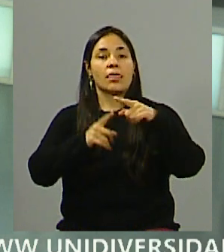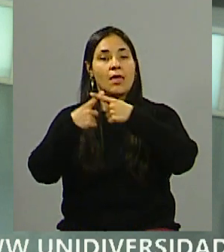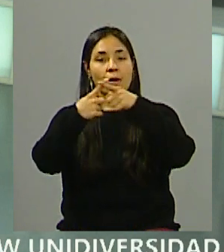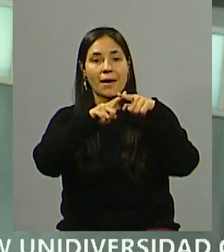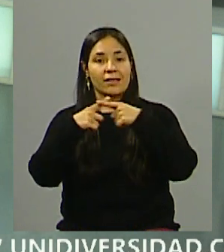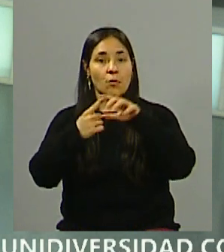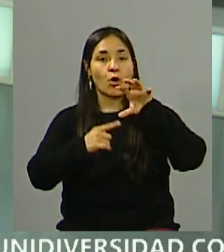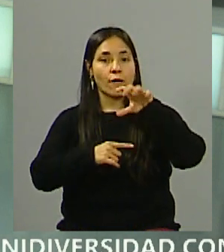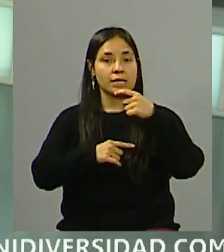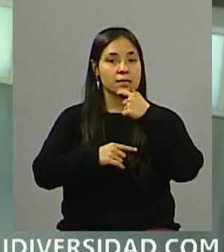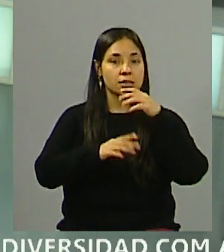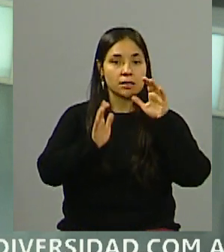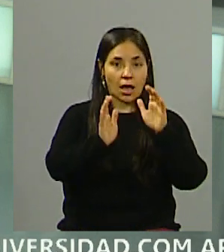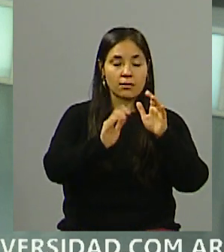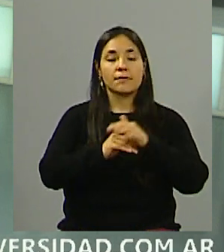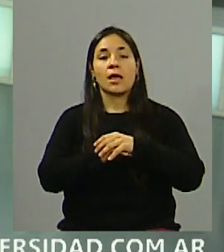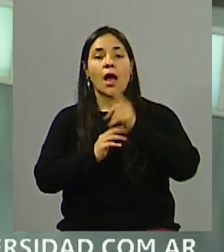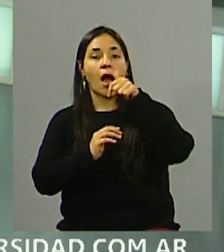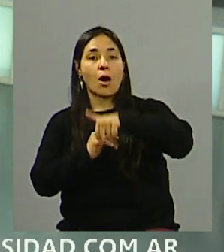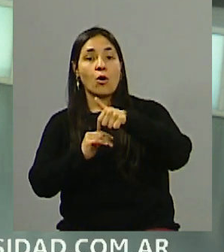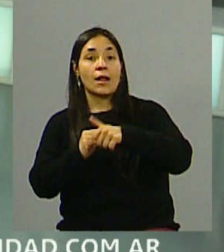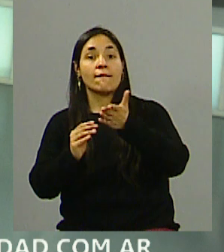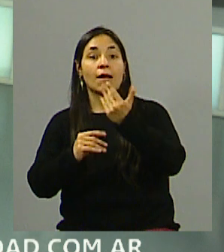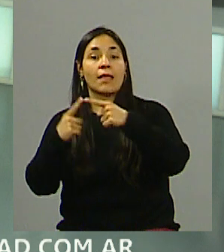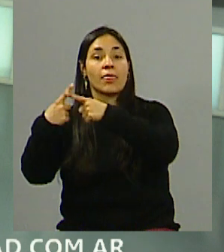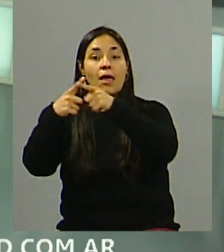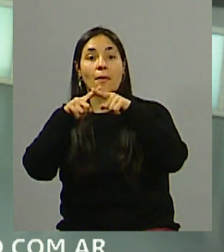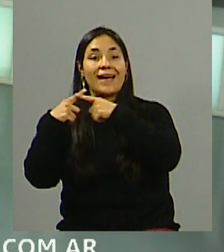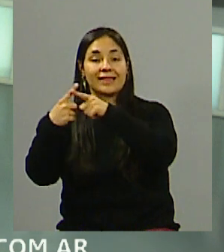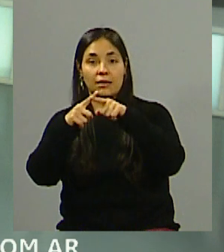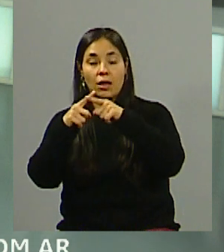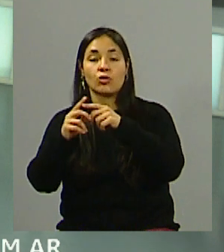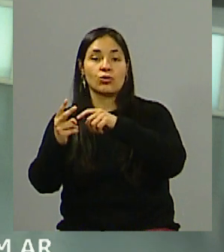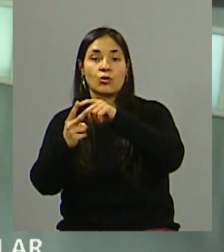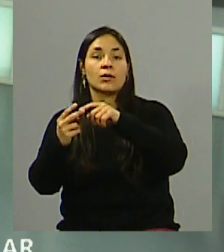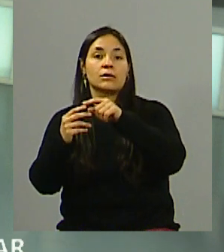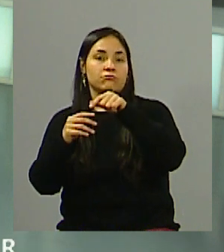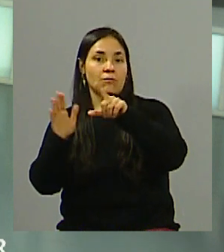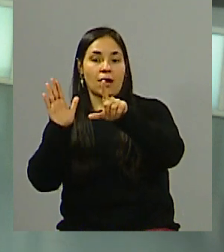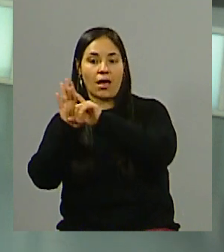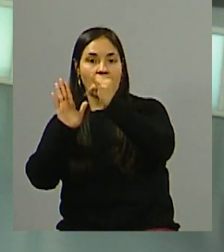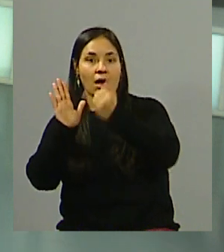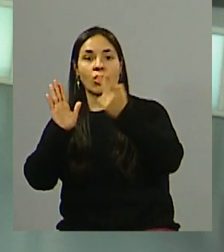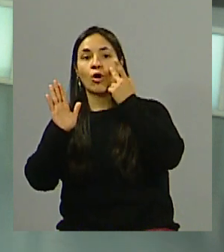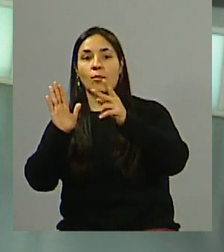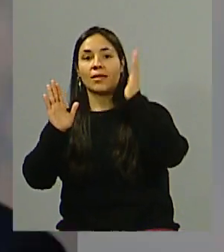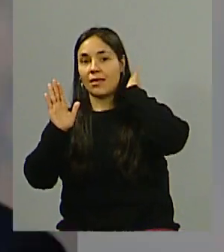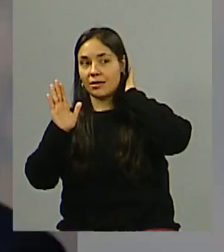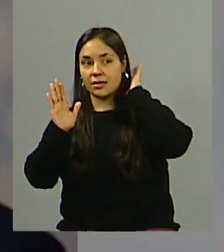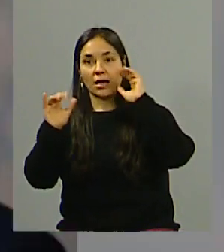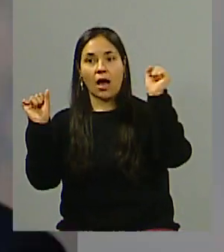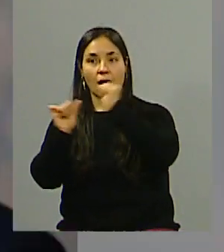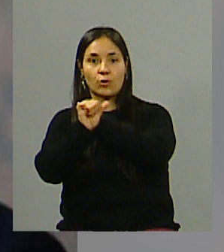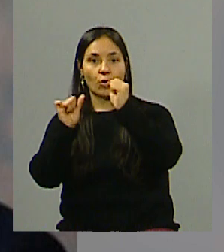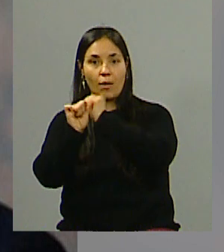vienen dos debates presidenciales. Recordemos que esto es por ley a partir del año 2016 que se